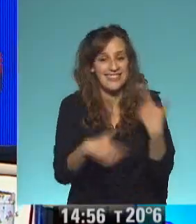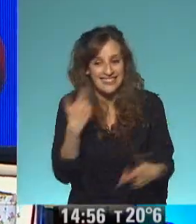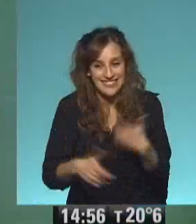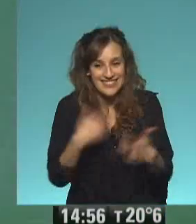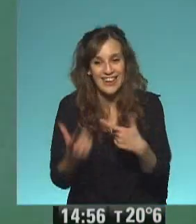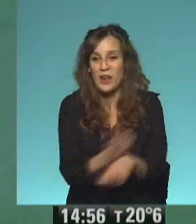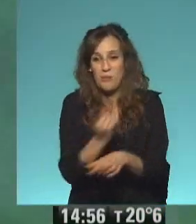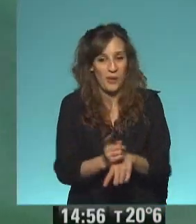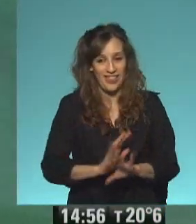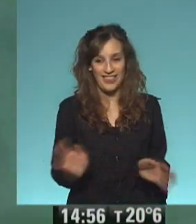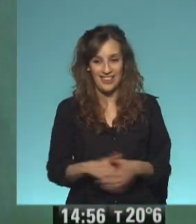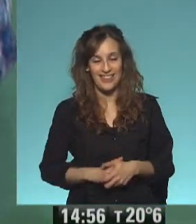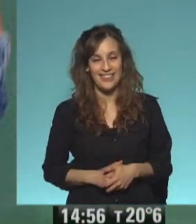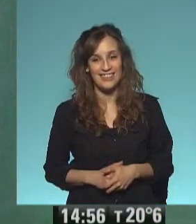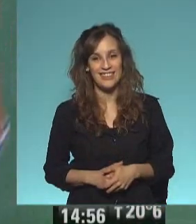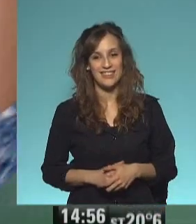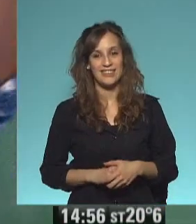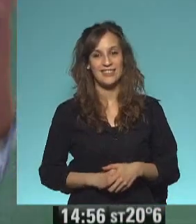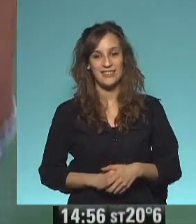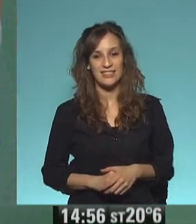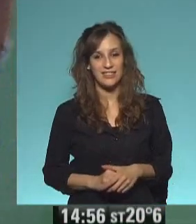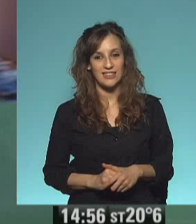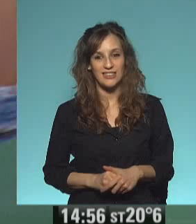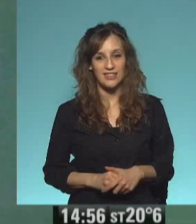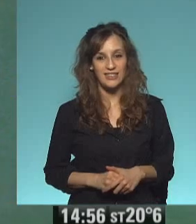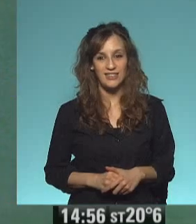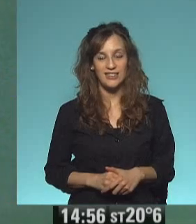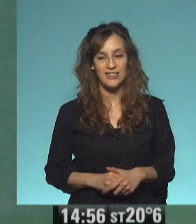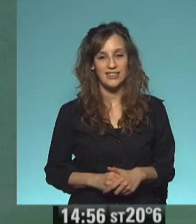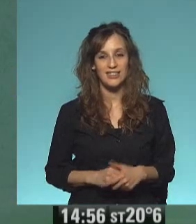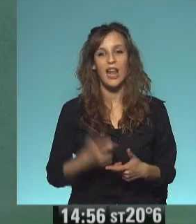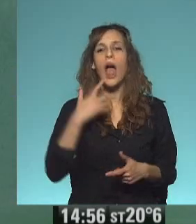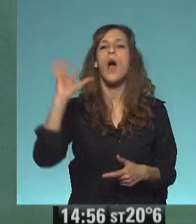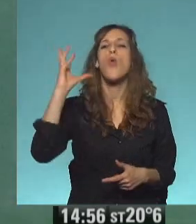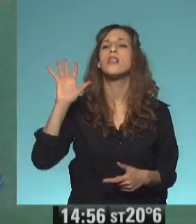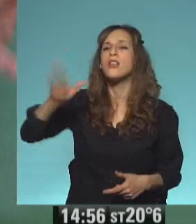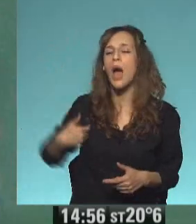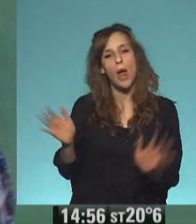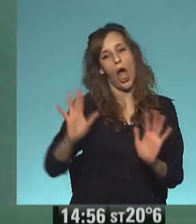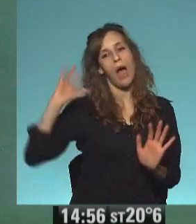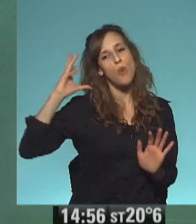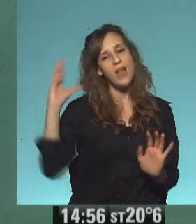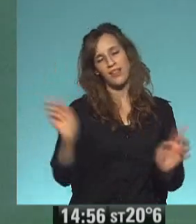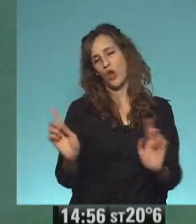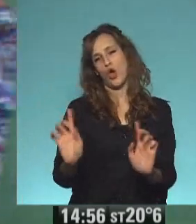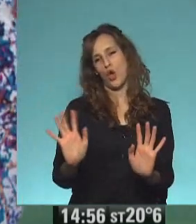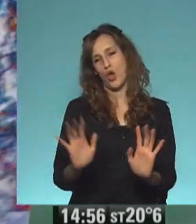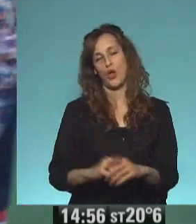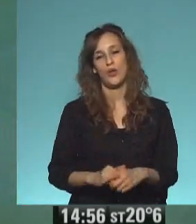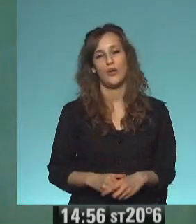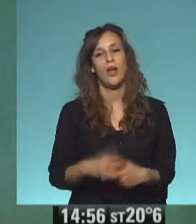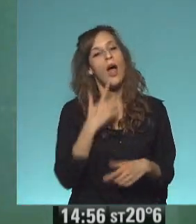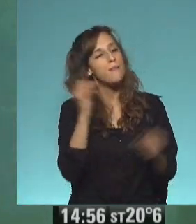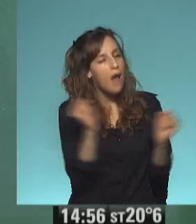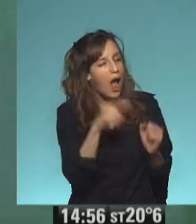no es momento de llamar al SAME. Hay que están ocupados en cosas importantes. Muy bien. Lo que me hiciste, muy bien.